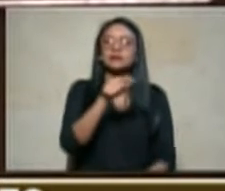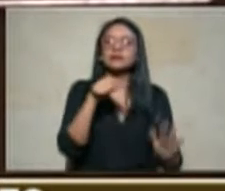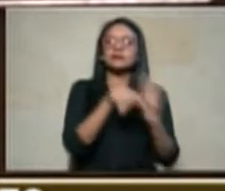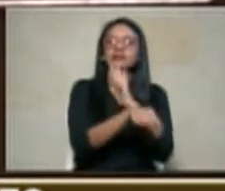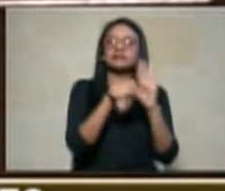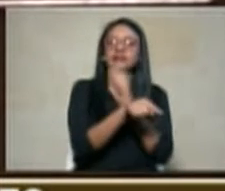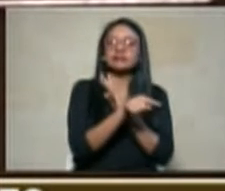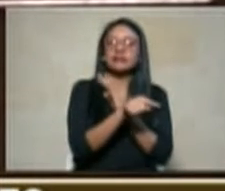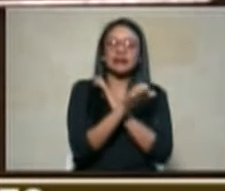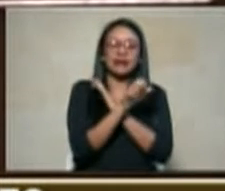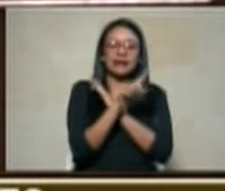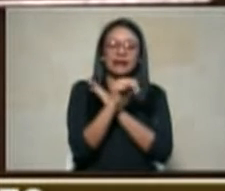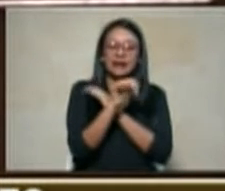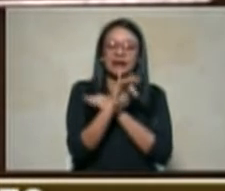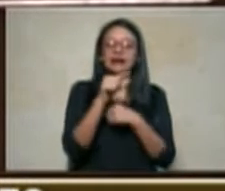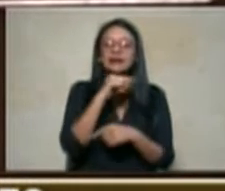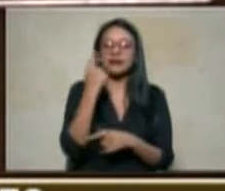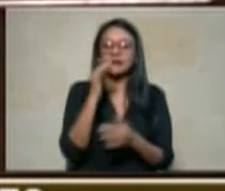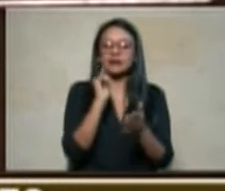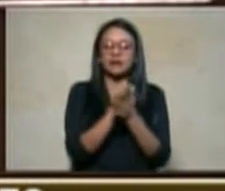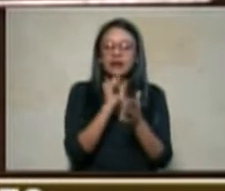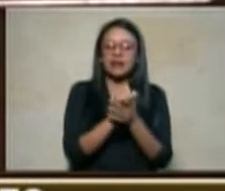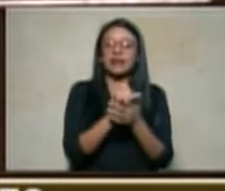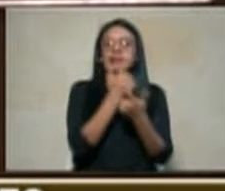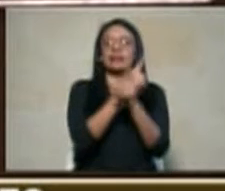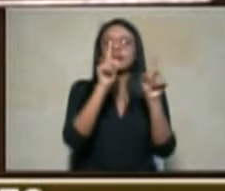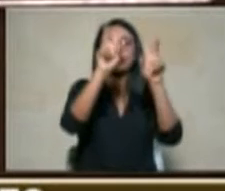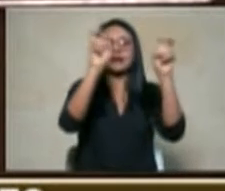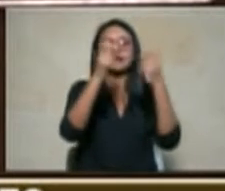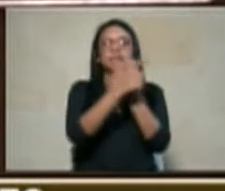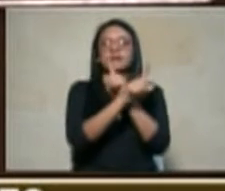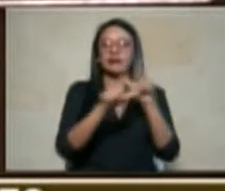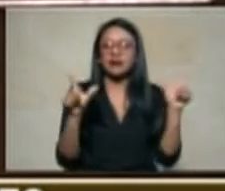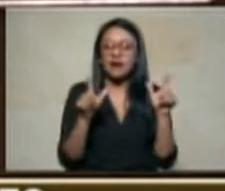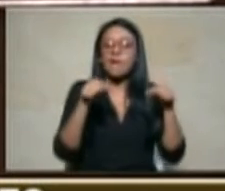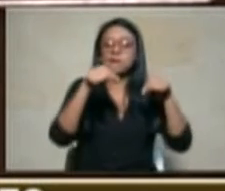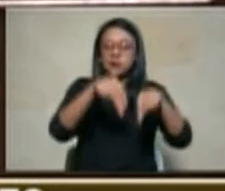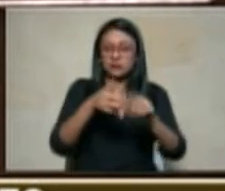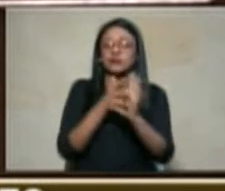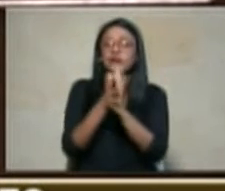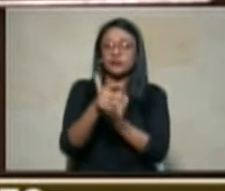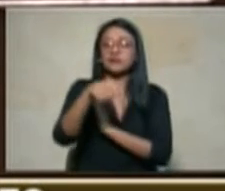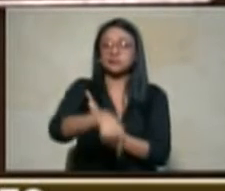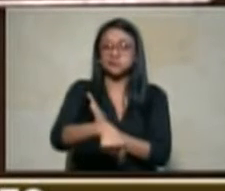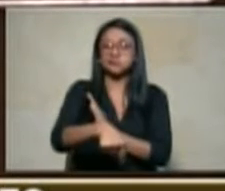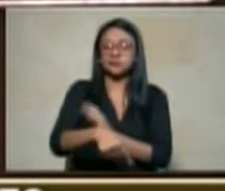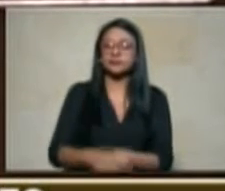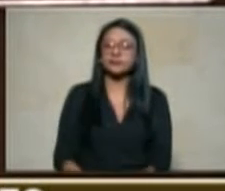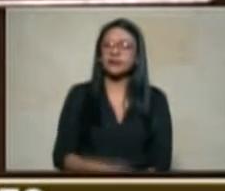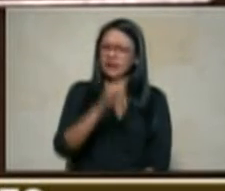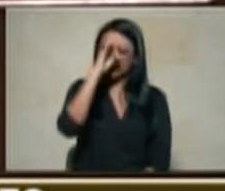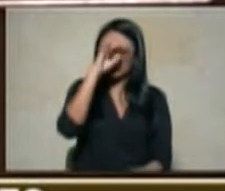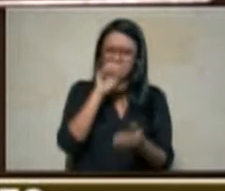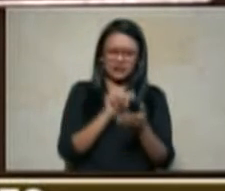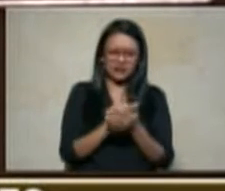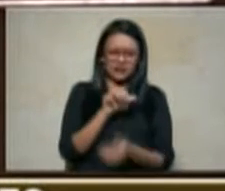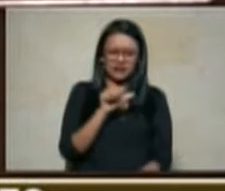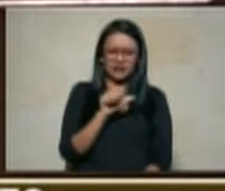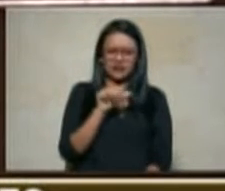a manos del cura de la Teología de la Liberación, que aquí se los nombré. Creo que es Alfredo de la